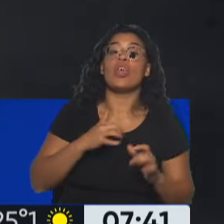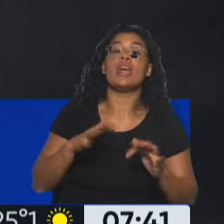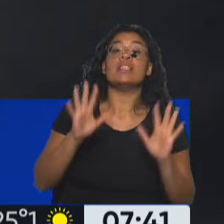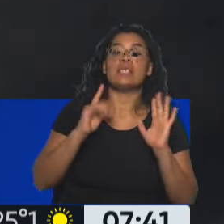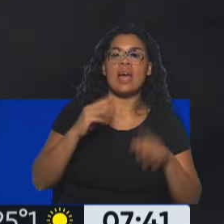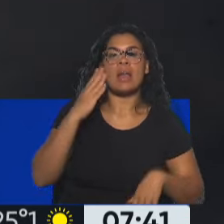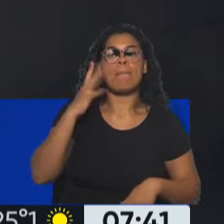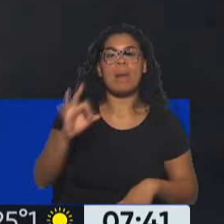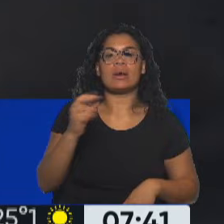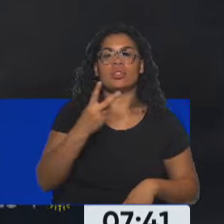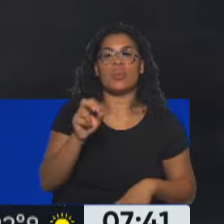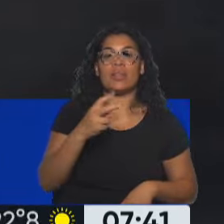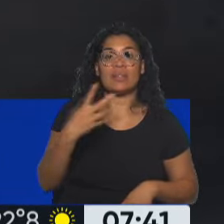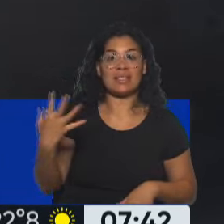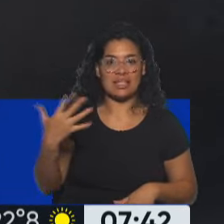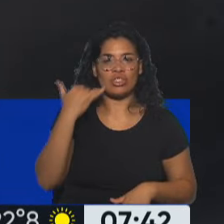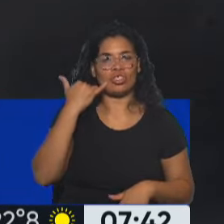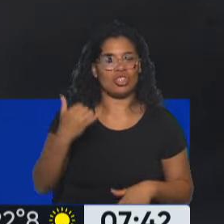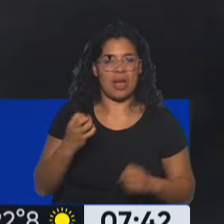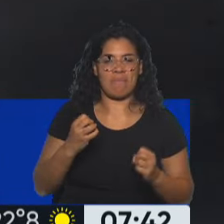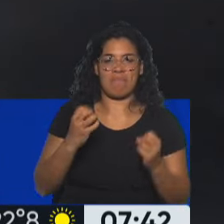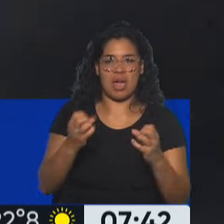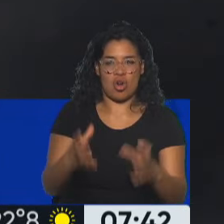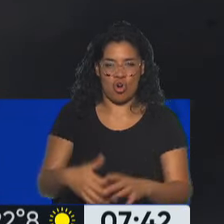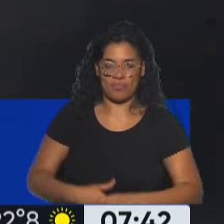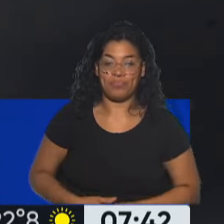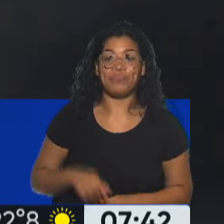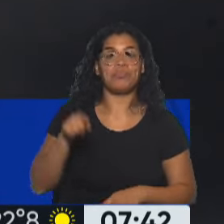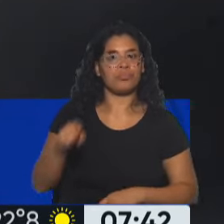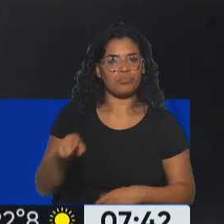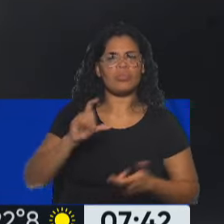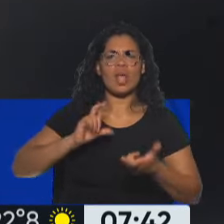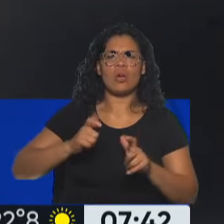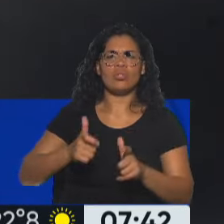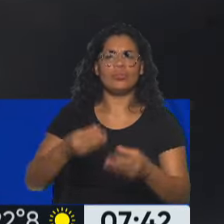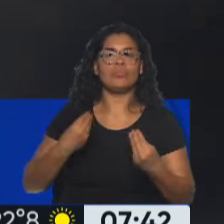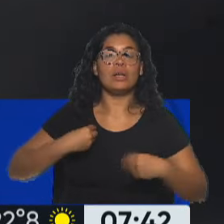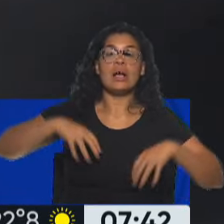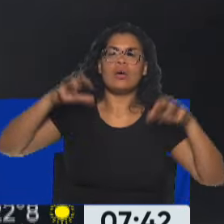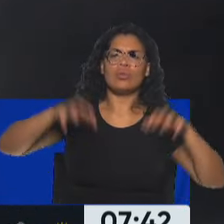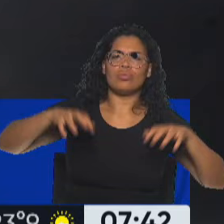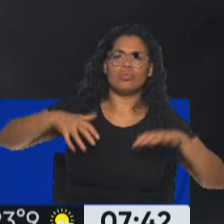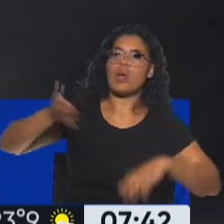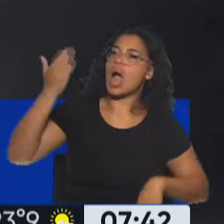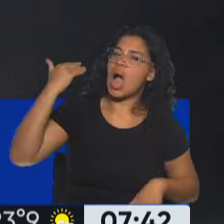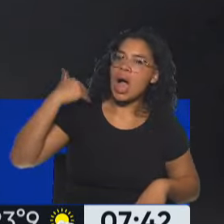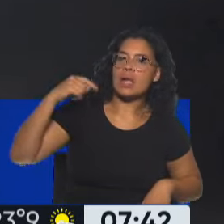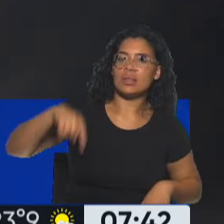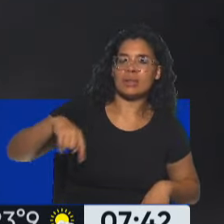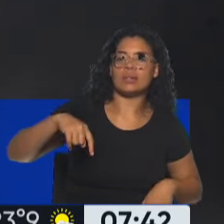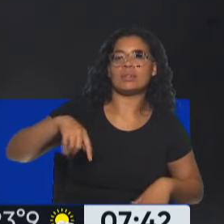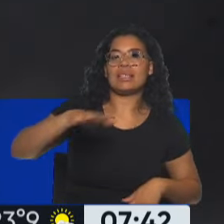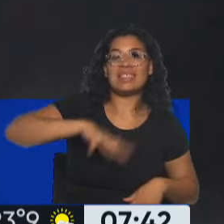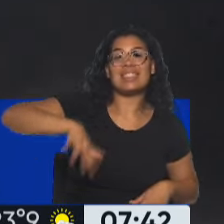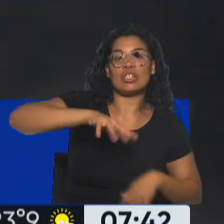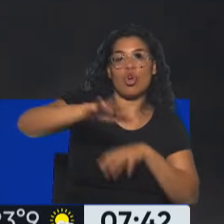en neutralidad esta actualización llega luego de una sucesión de precipitaciones en sectores productivos de nuestro país